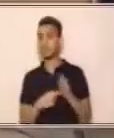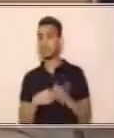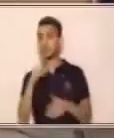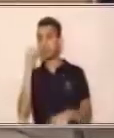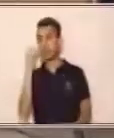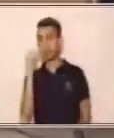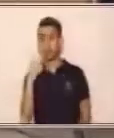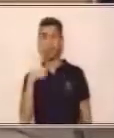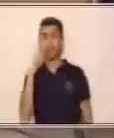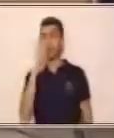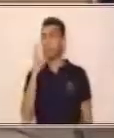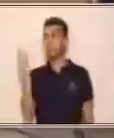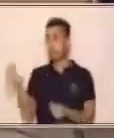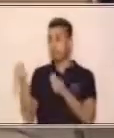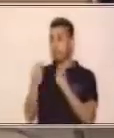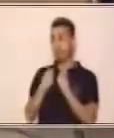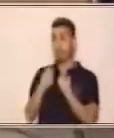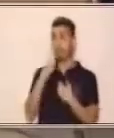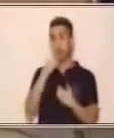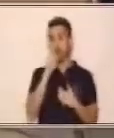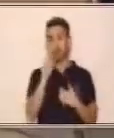teníamos 1.5 menos